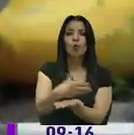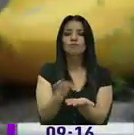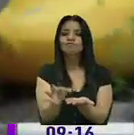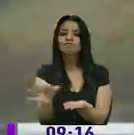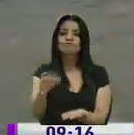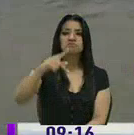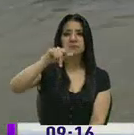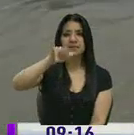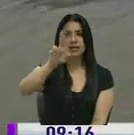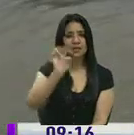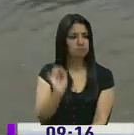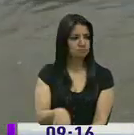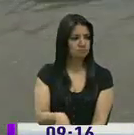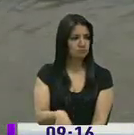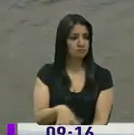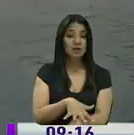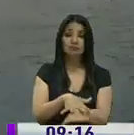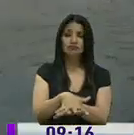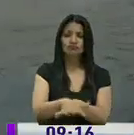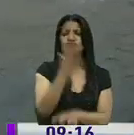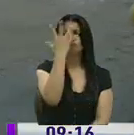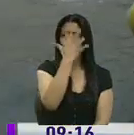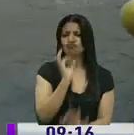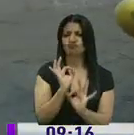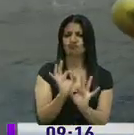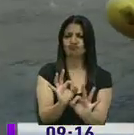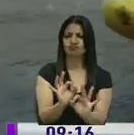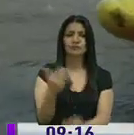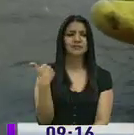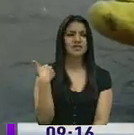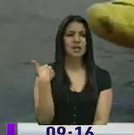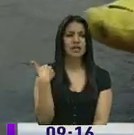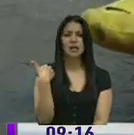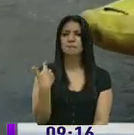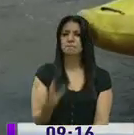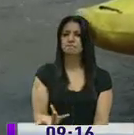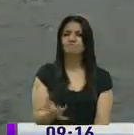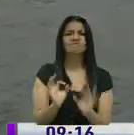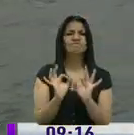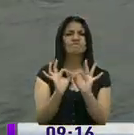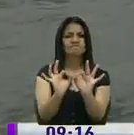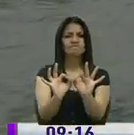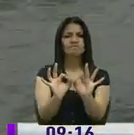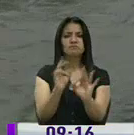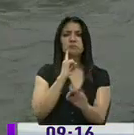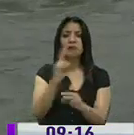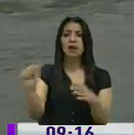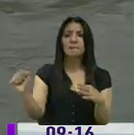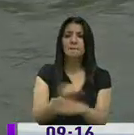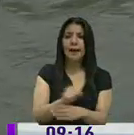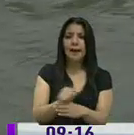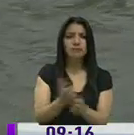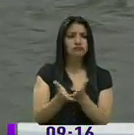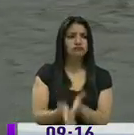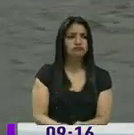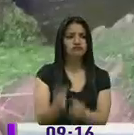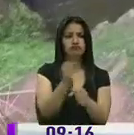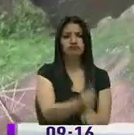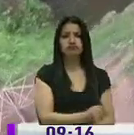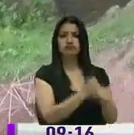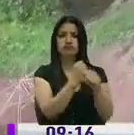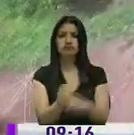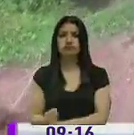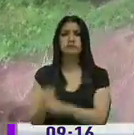pasaje es un río muy hermoso tiene unos niveles ideales para la práctica del kayak y rafting